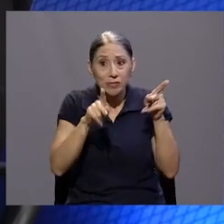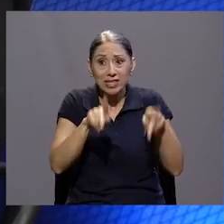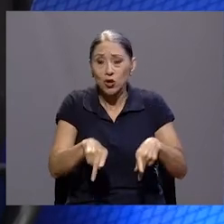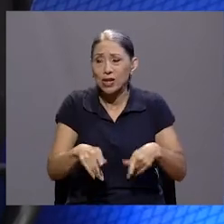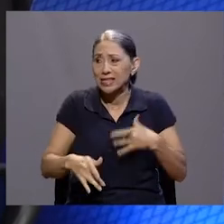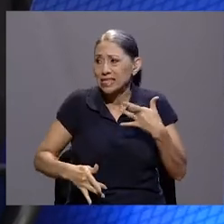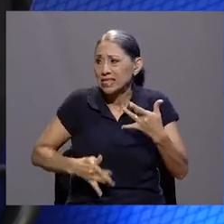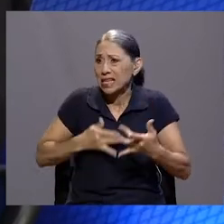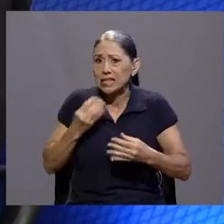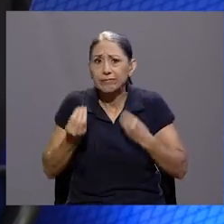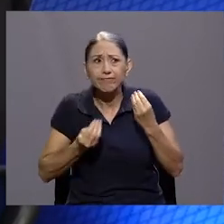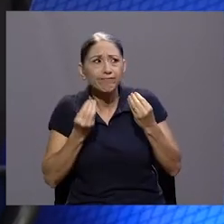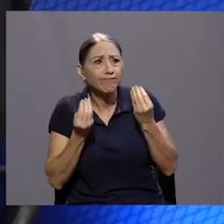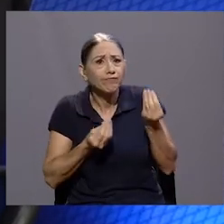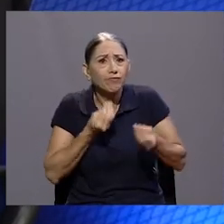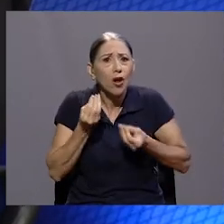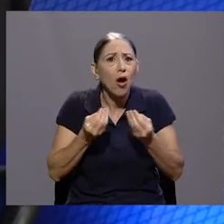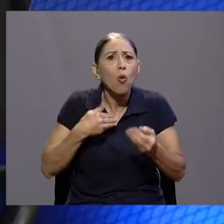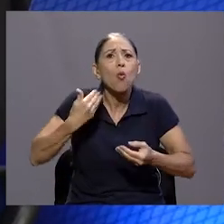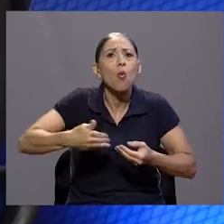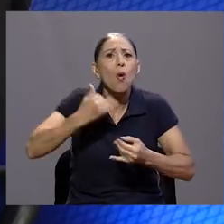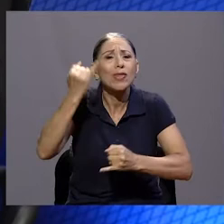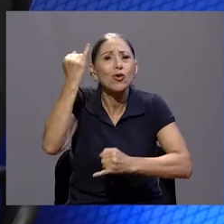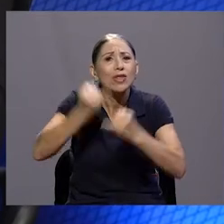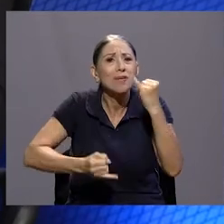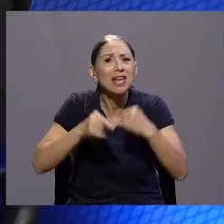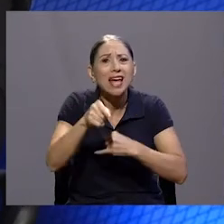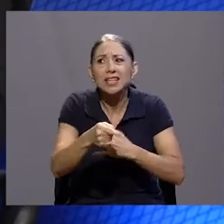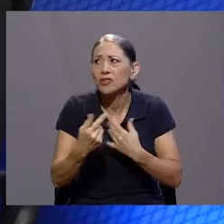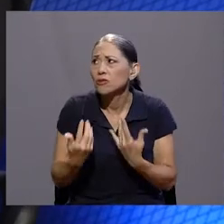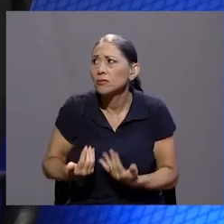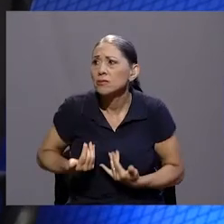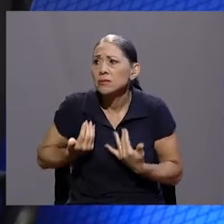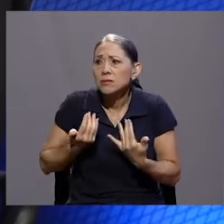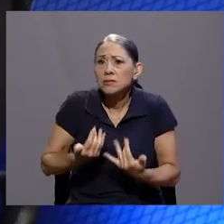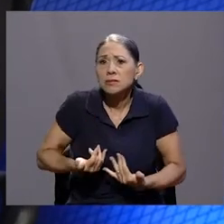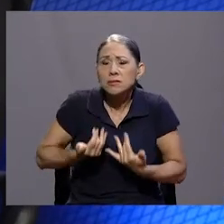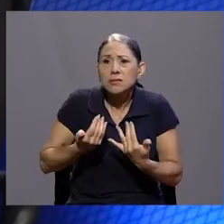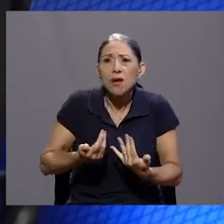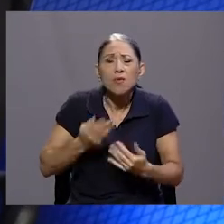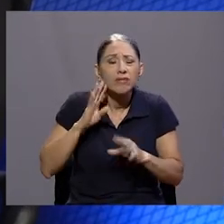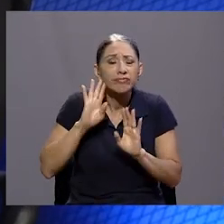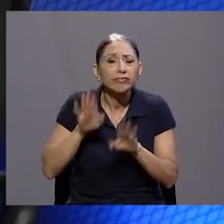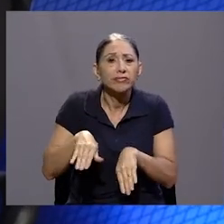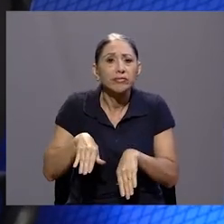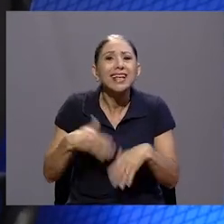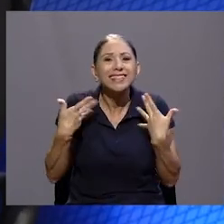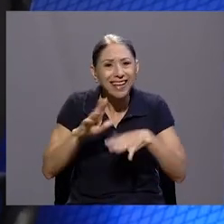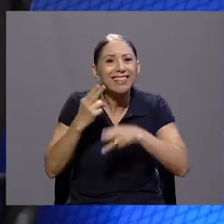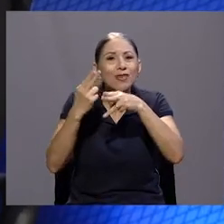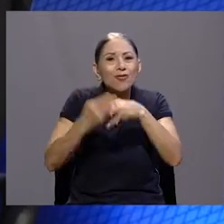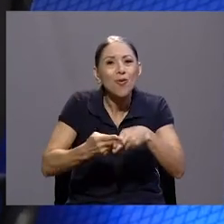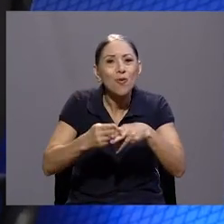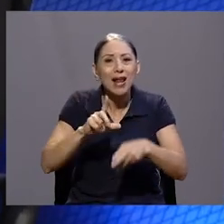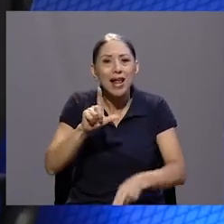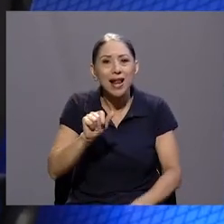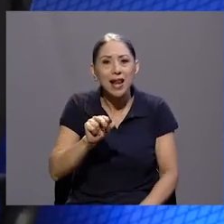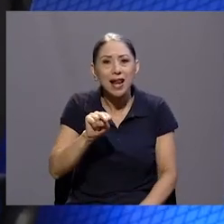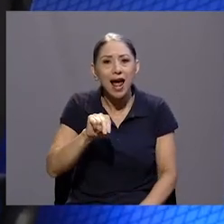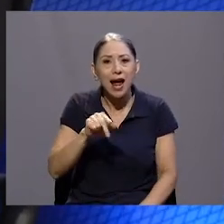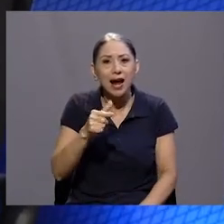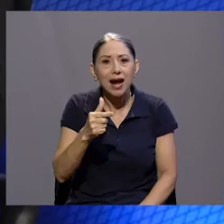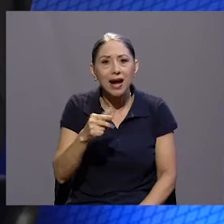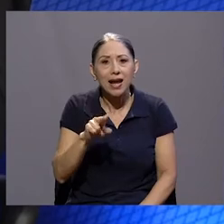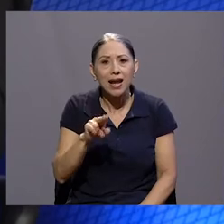personas lo único que podía mencionar es hasta cuándo termina esto ya tiene un nombre que languidez pero siempre es importante hacer la diferenciación que los mismos